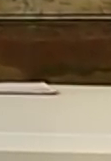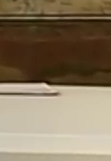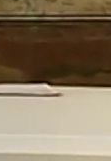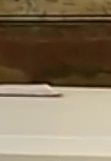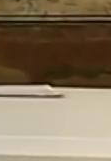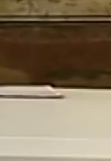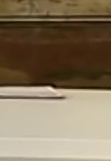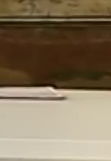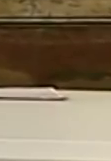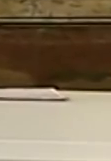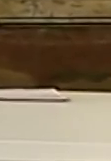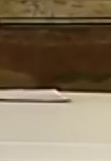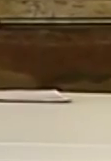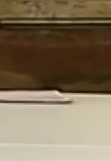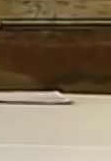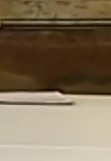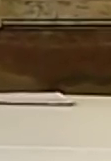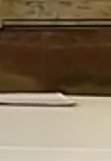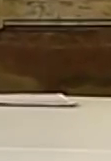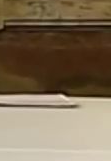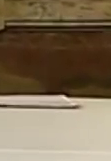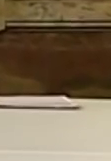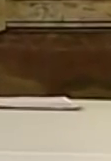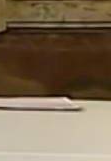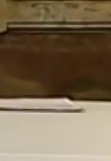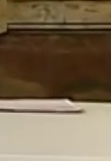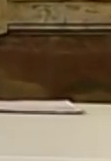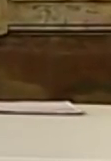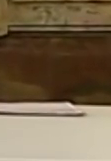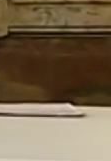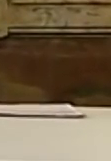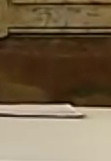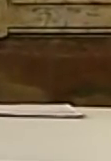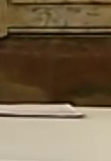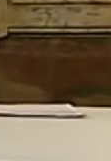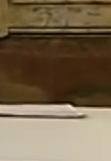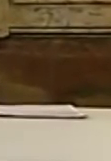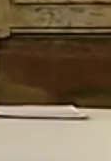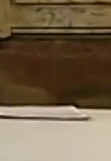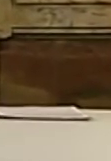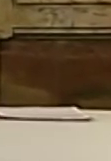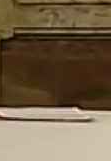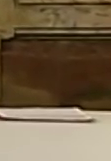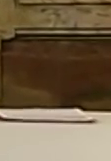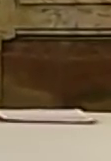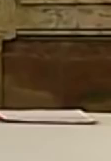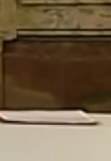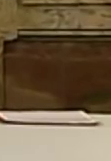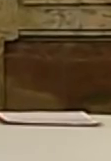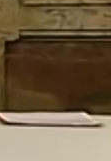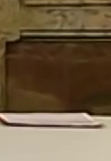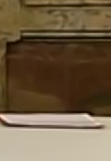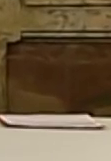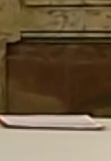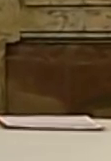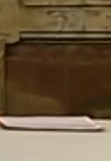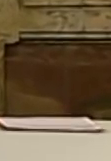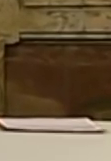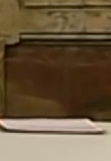más trabajo, perseverancia, perseverancia, lucha, resistencia, avances, victoria. Hoy